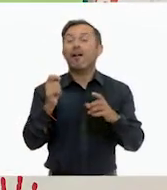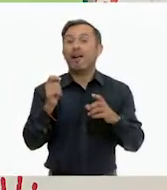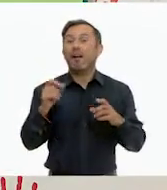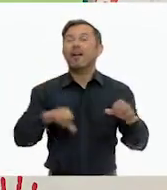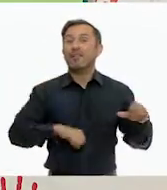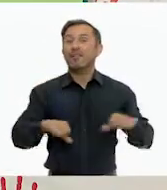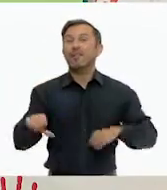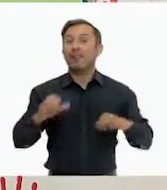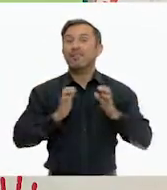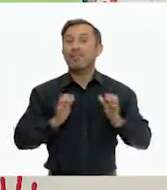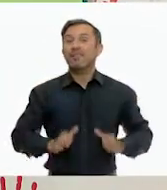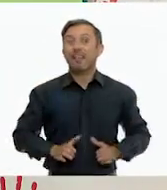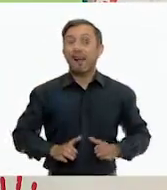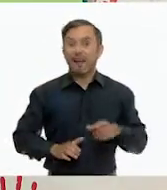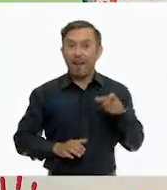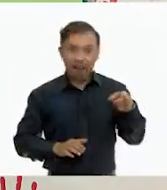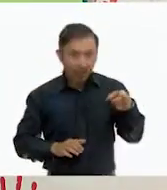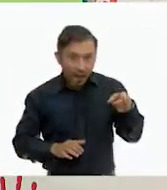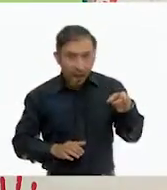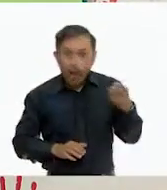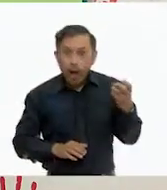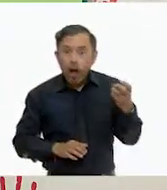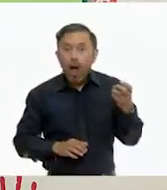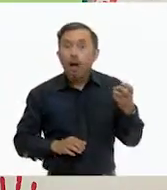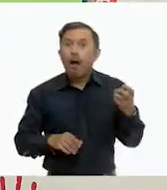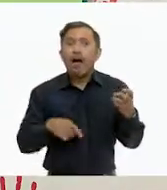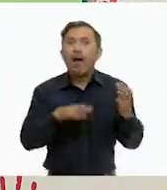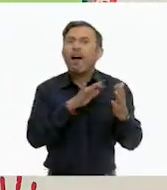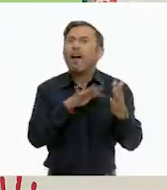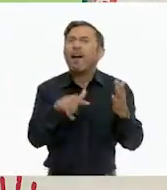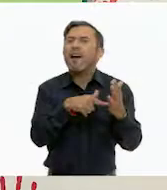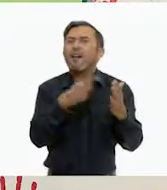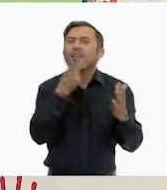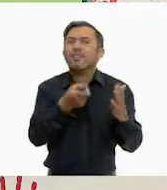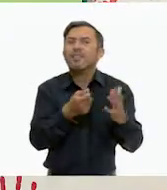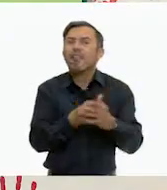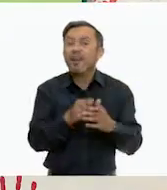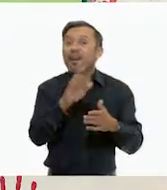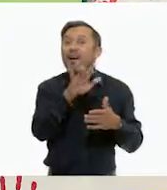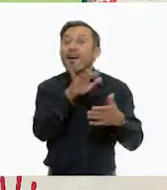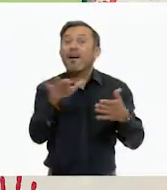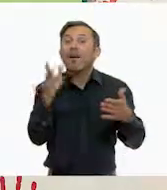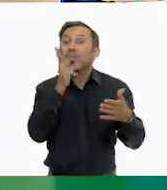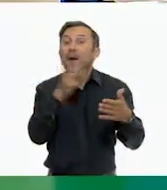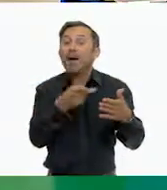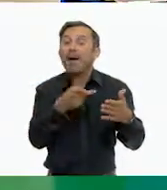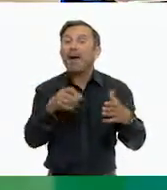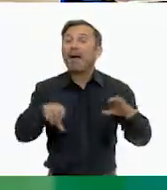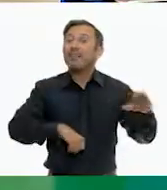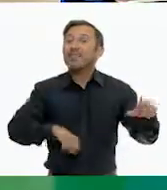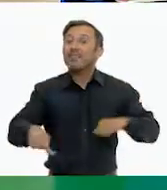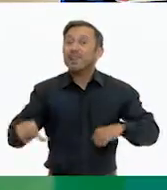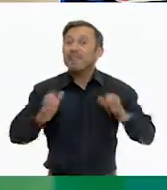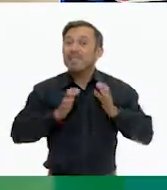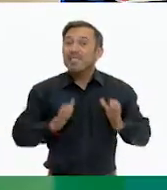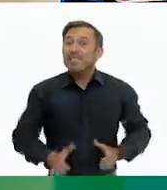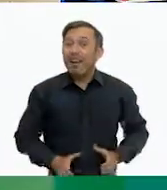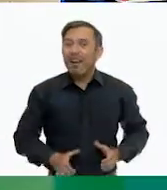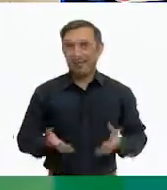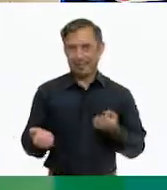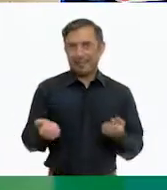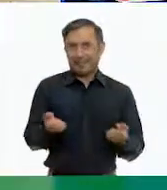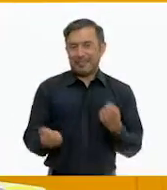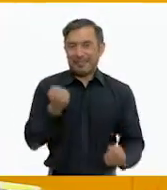Y esta dice en sus letras, actividad física. Muy bien,